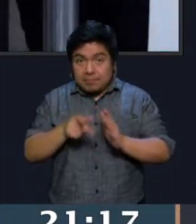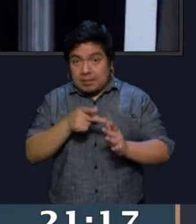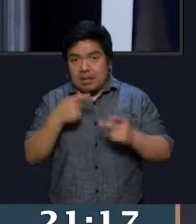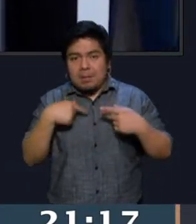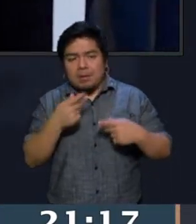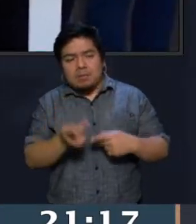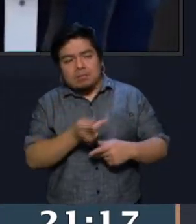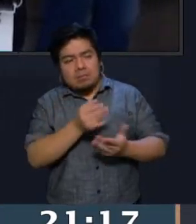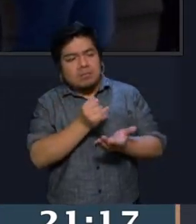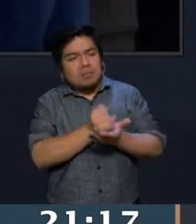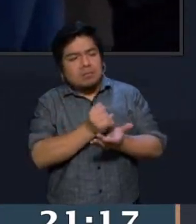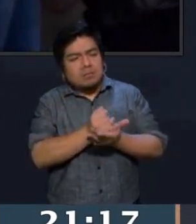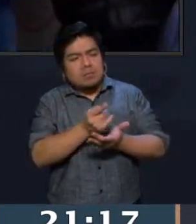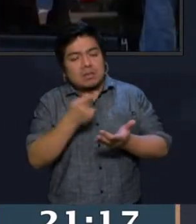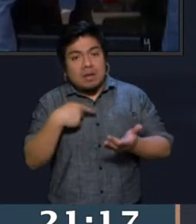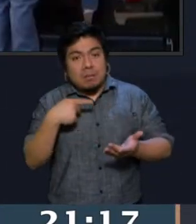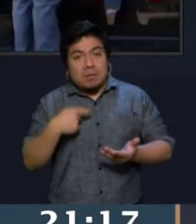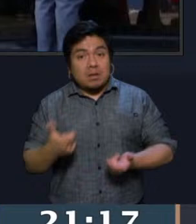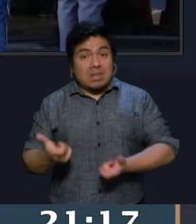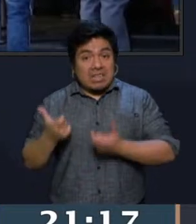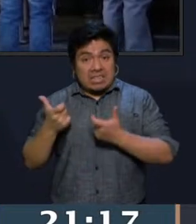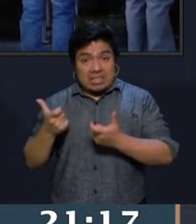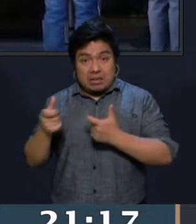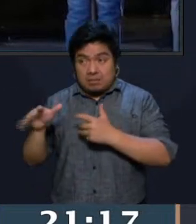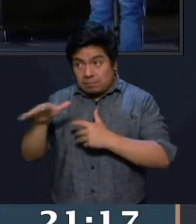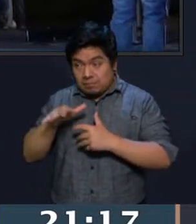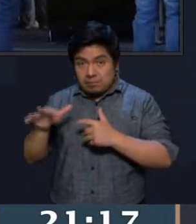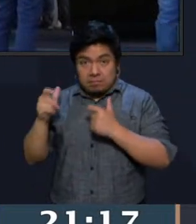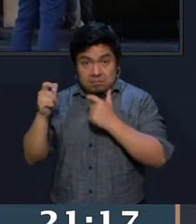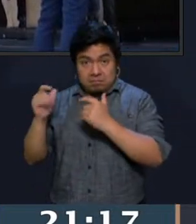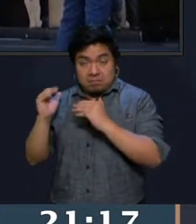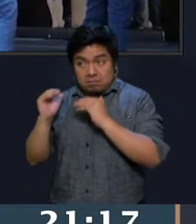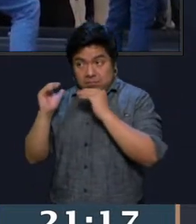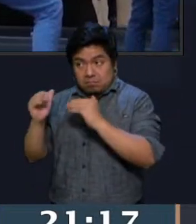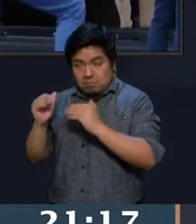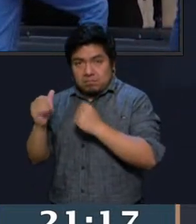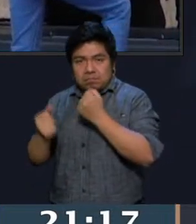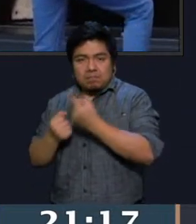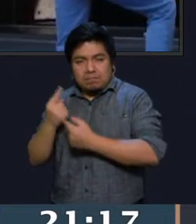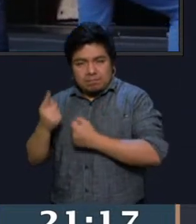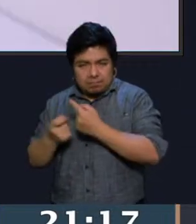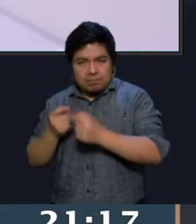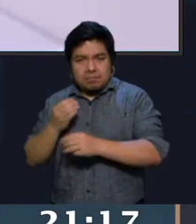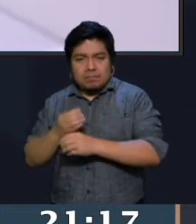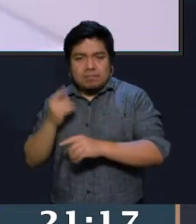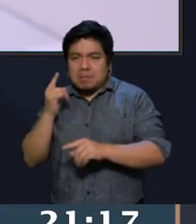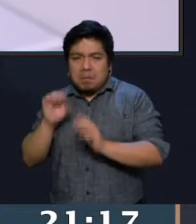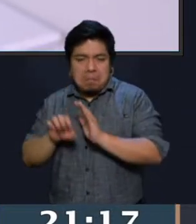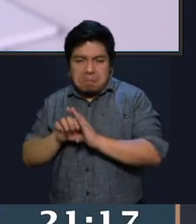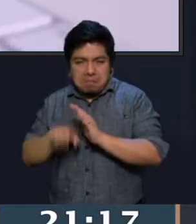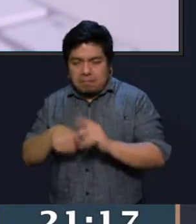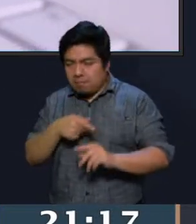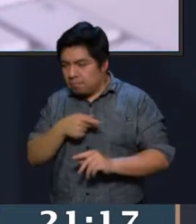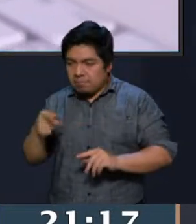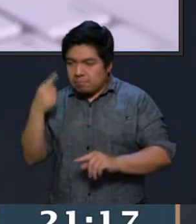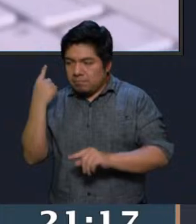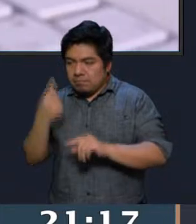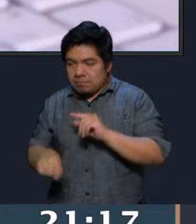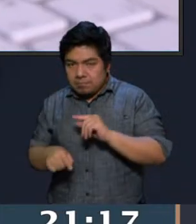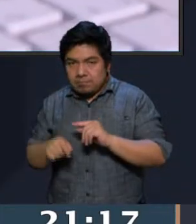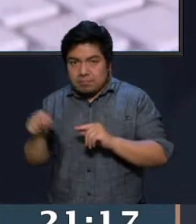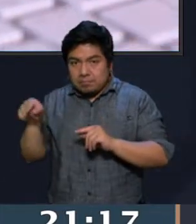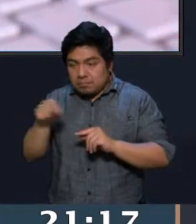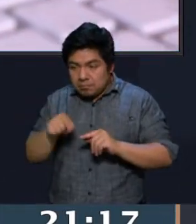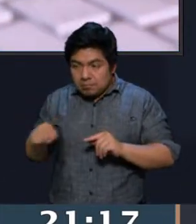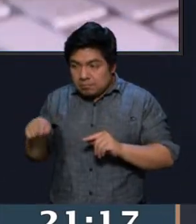realmente impuestos a las personas más ricas o a la riqueza y además para combatirla o erradicar, por ejemplo, la pobreza extrema, entonces una